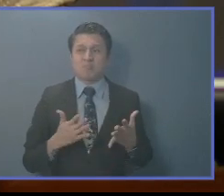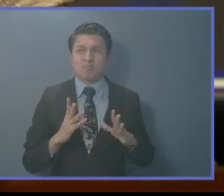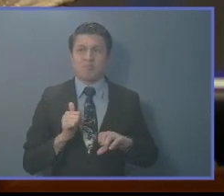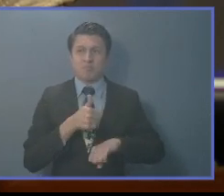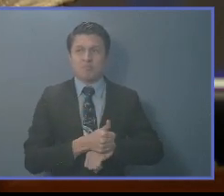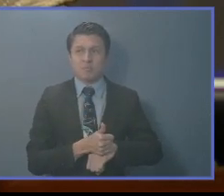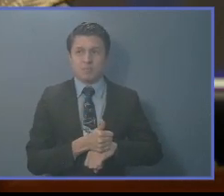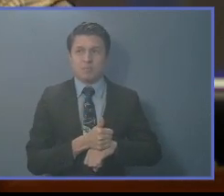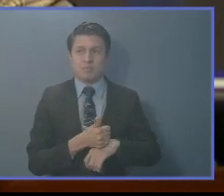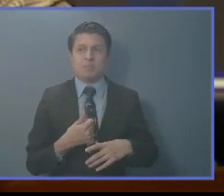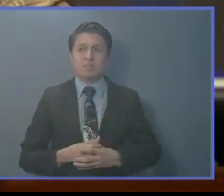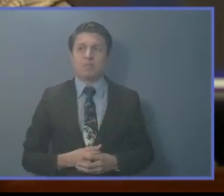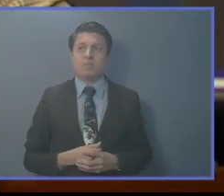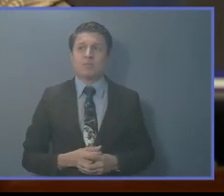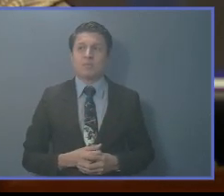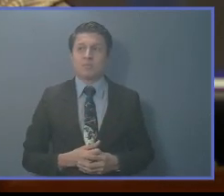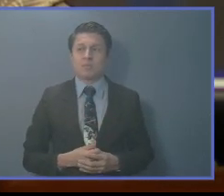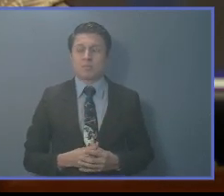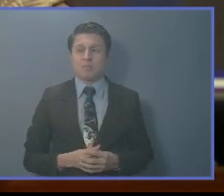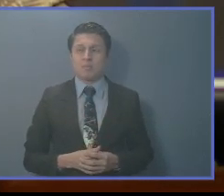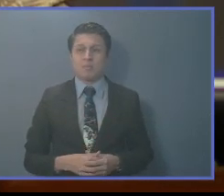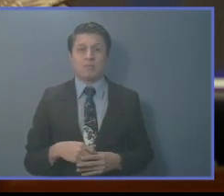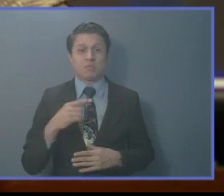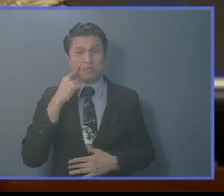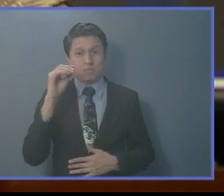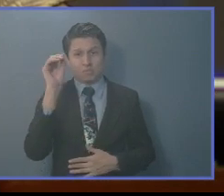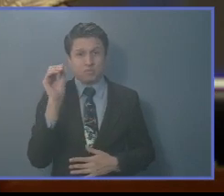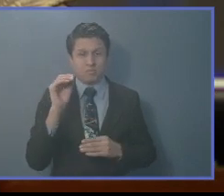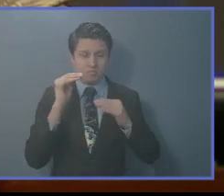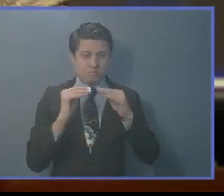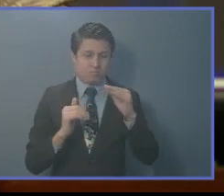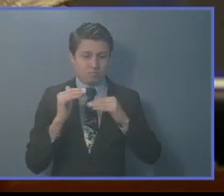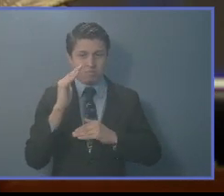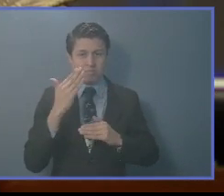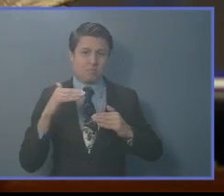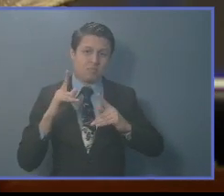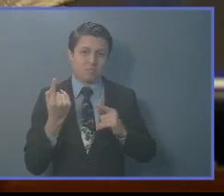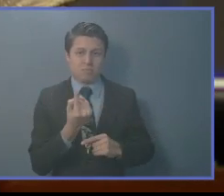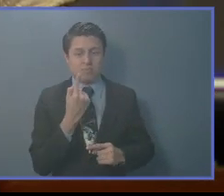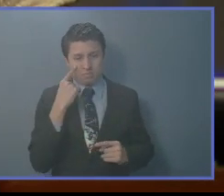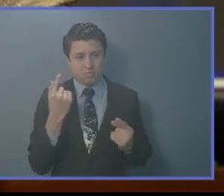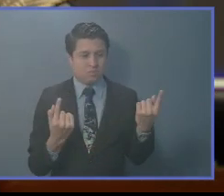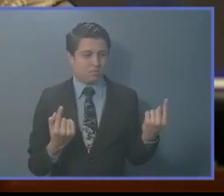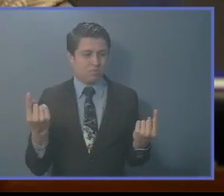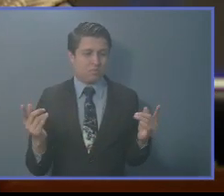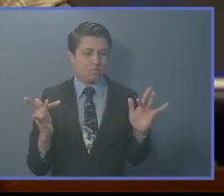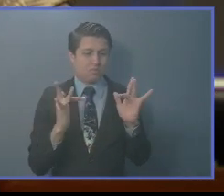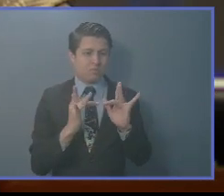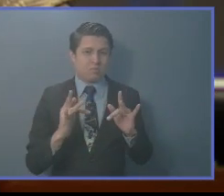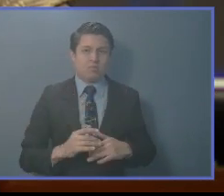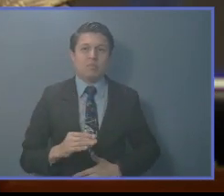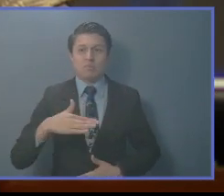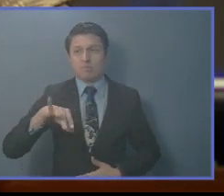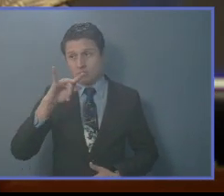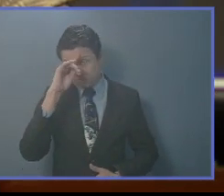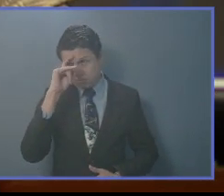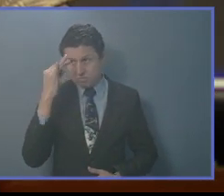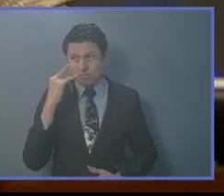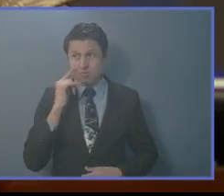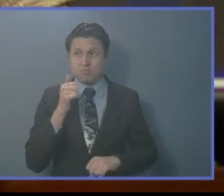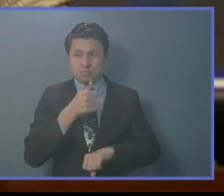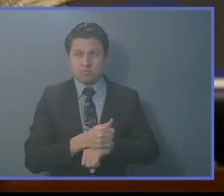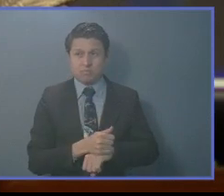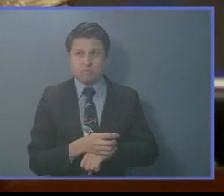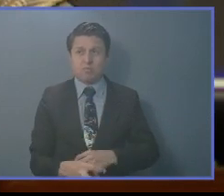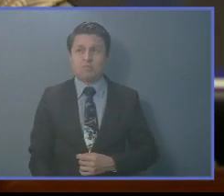reglas para evitar o reducir la frecuencia y el tipo de contacto de persona a persona. Los lugares de trabajo deberán optar